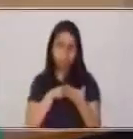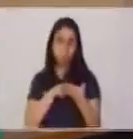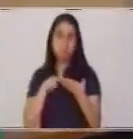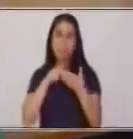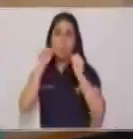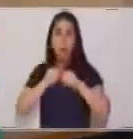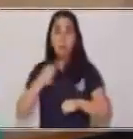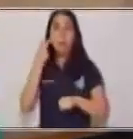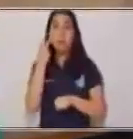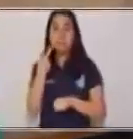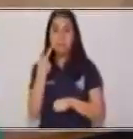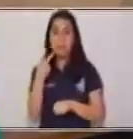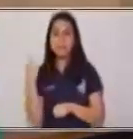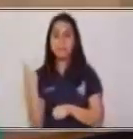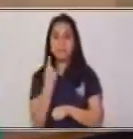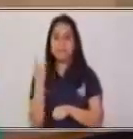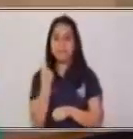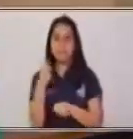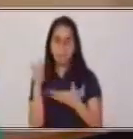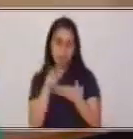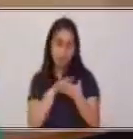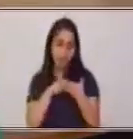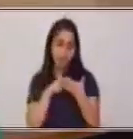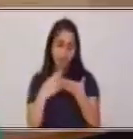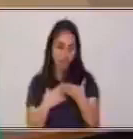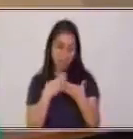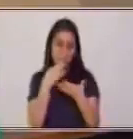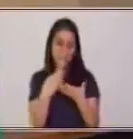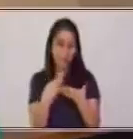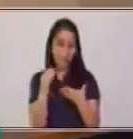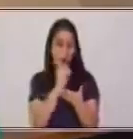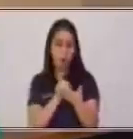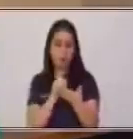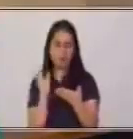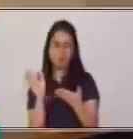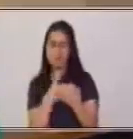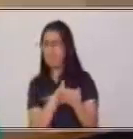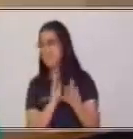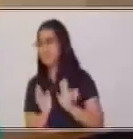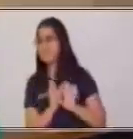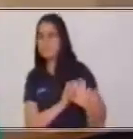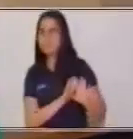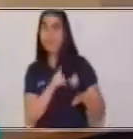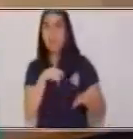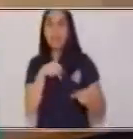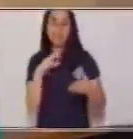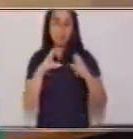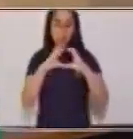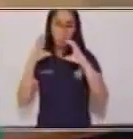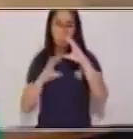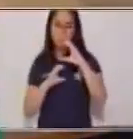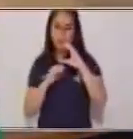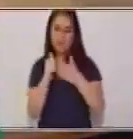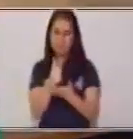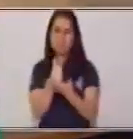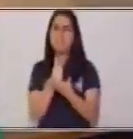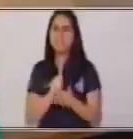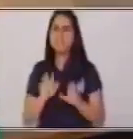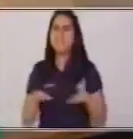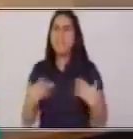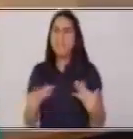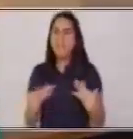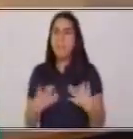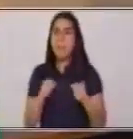que nosotros estamos leyendo nos interesa o no nos interesa. También estos párrafos de introducción sirven